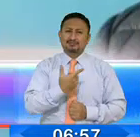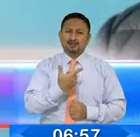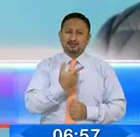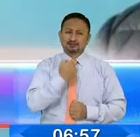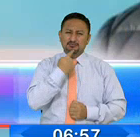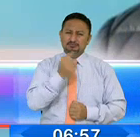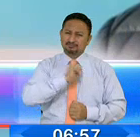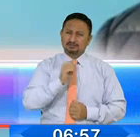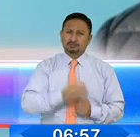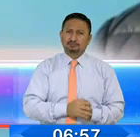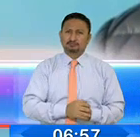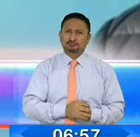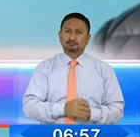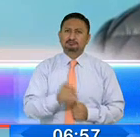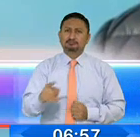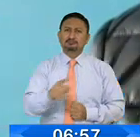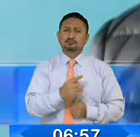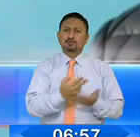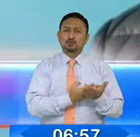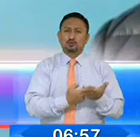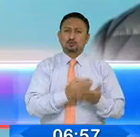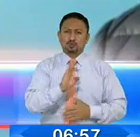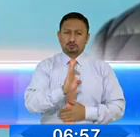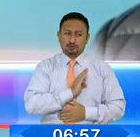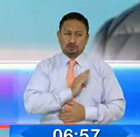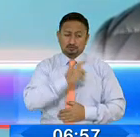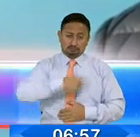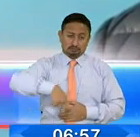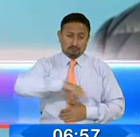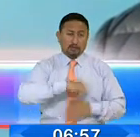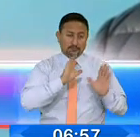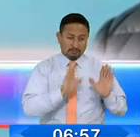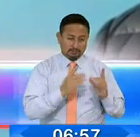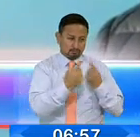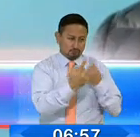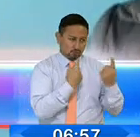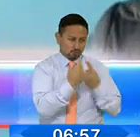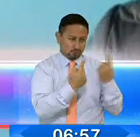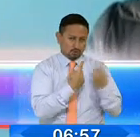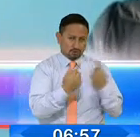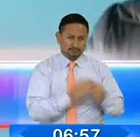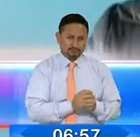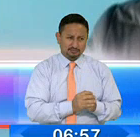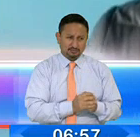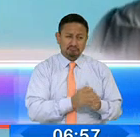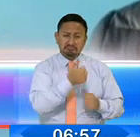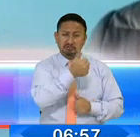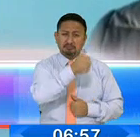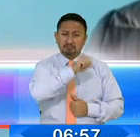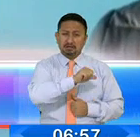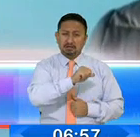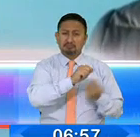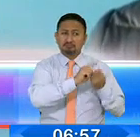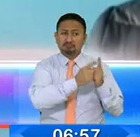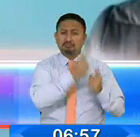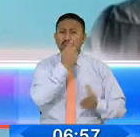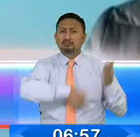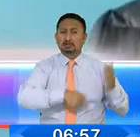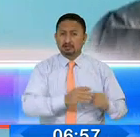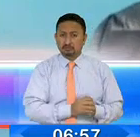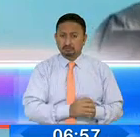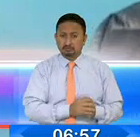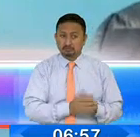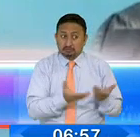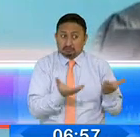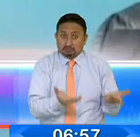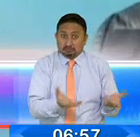Se plantea una mesa de diálogo para ver qué vale o qué no vale o qué se cambia. Si eso es lo que